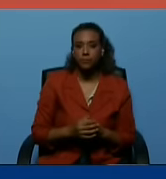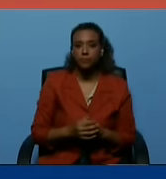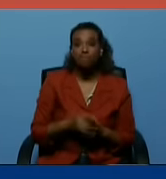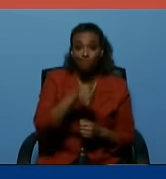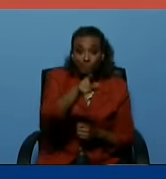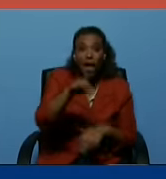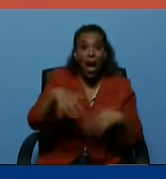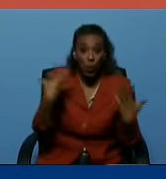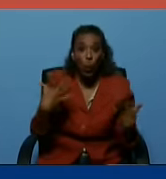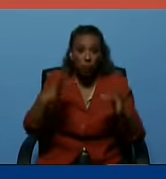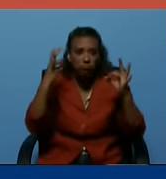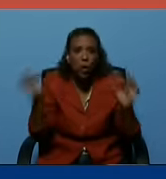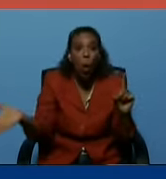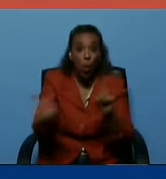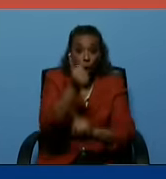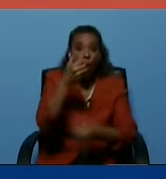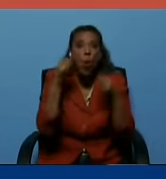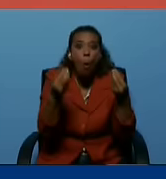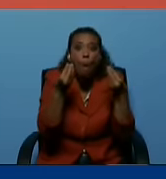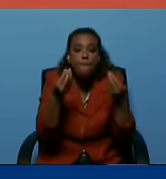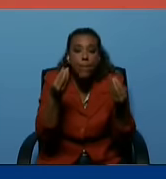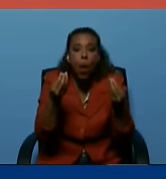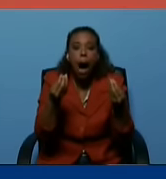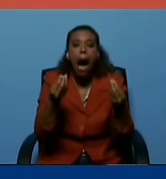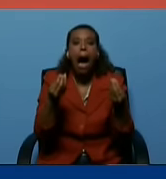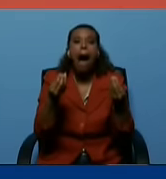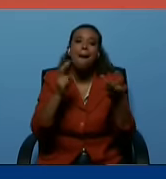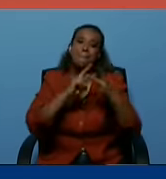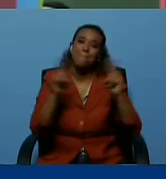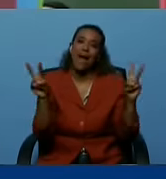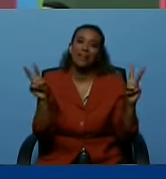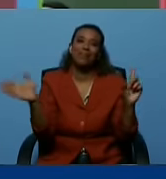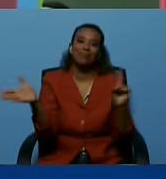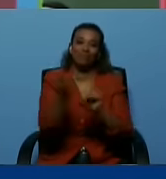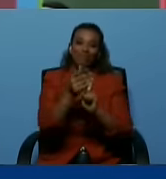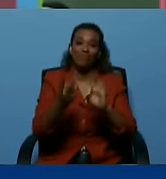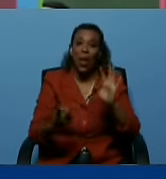Pero para que haya eso tiene que haber paz.